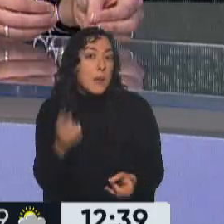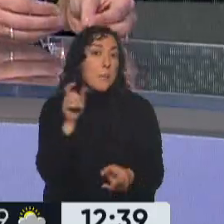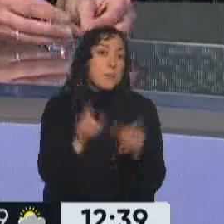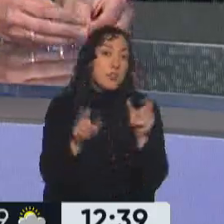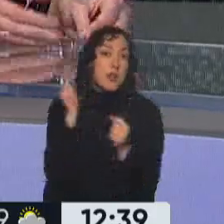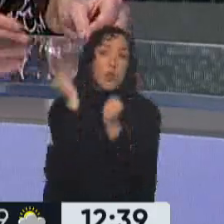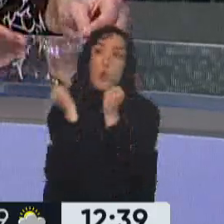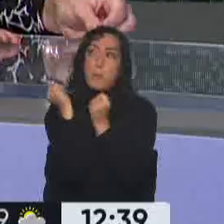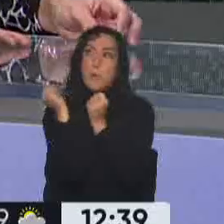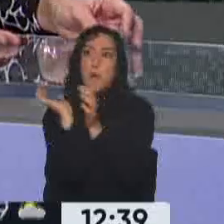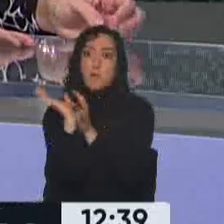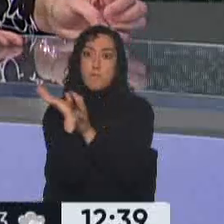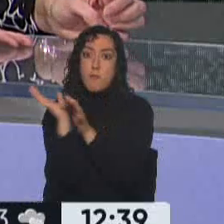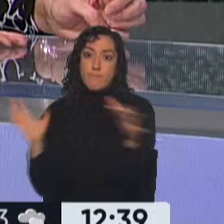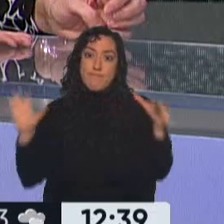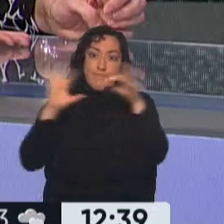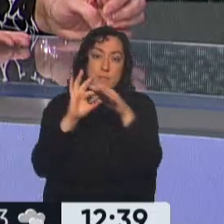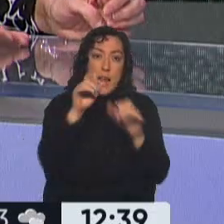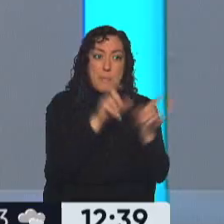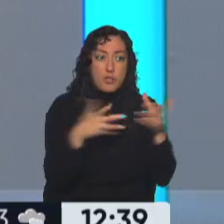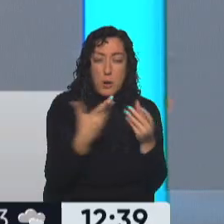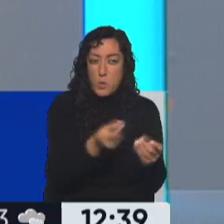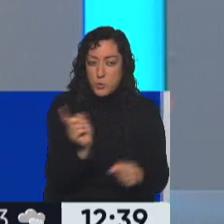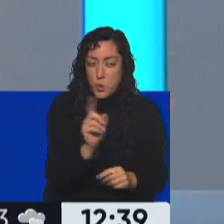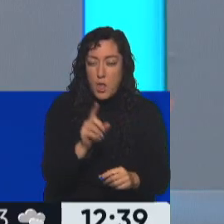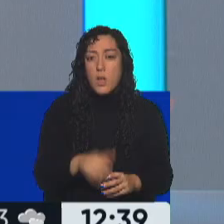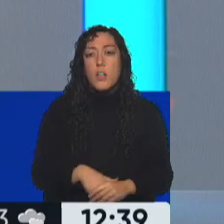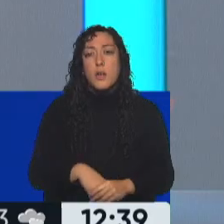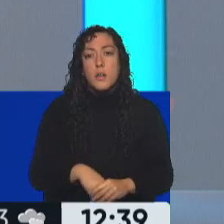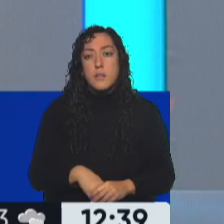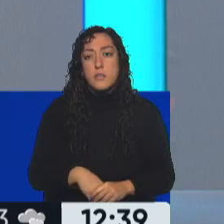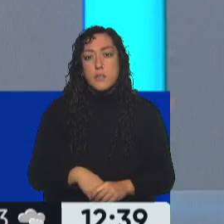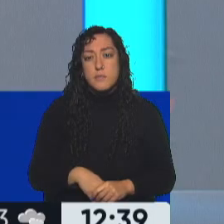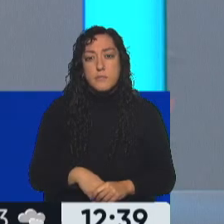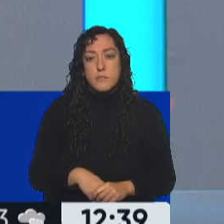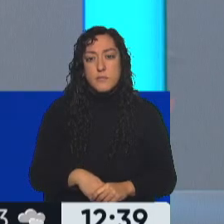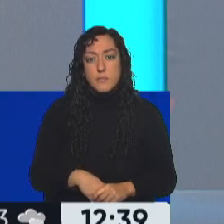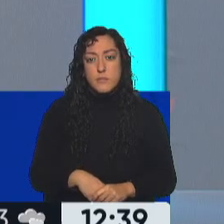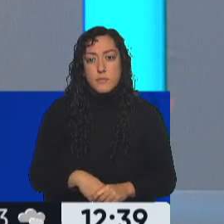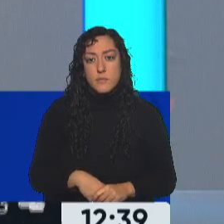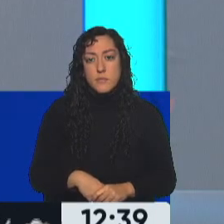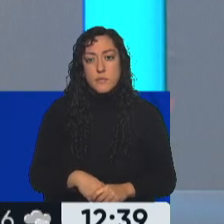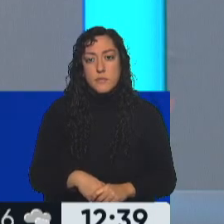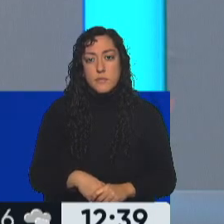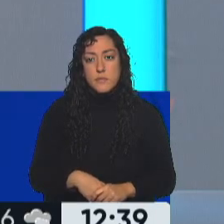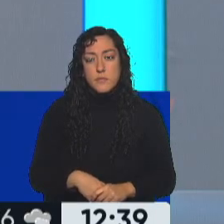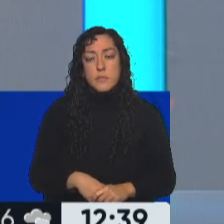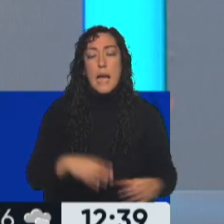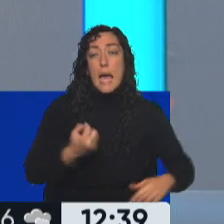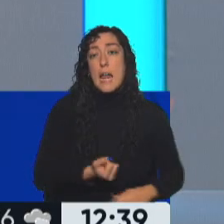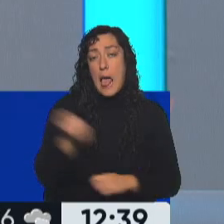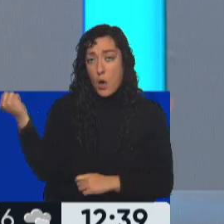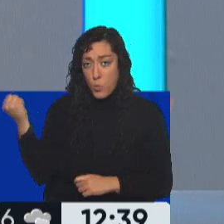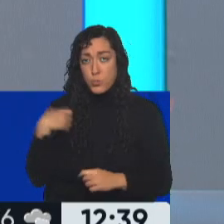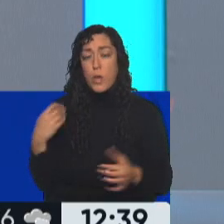en números acompañar desde ahí, desde la gente. No, pero vos fíjate, cuando hablamos A ver. como que el ajuste o la recuperación